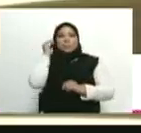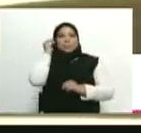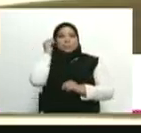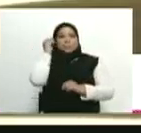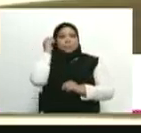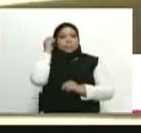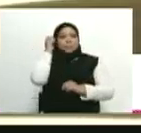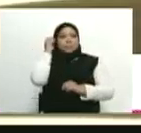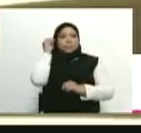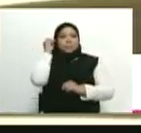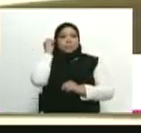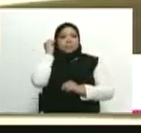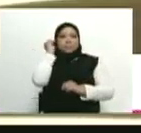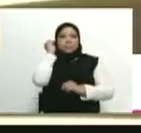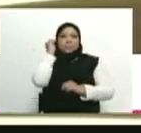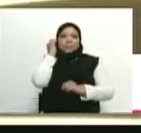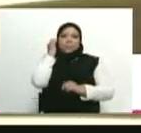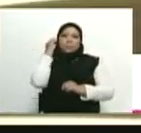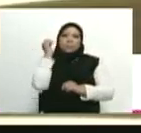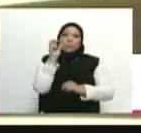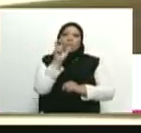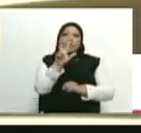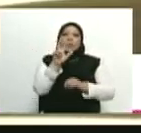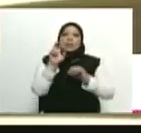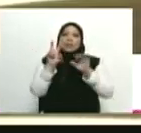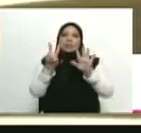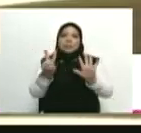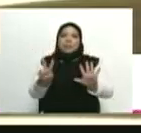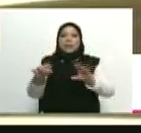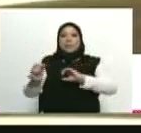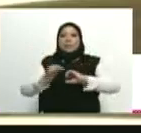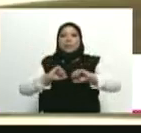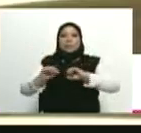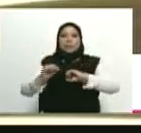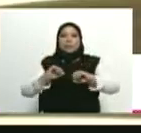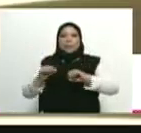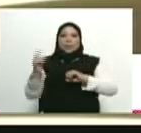Impresionante, pues. 37